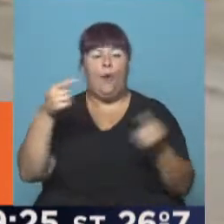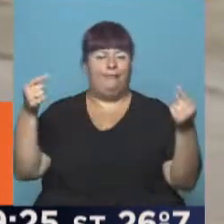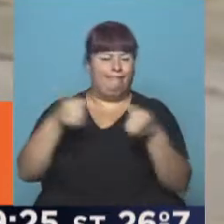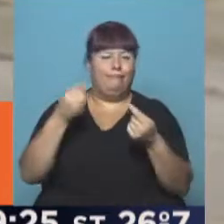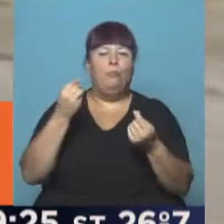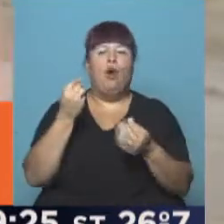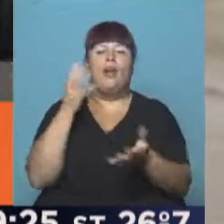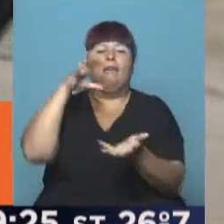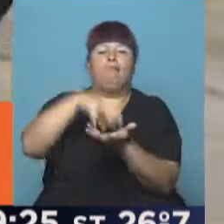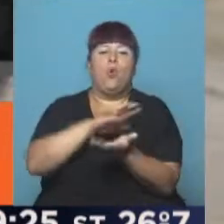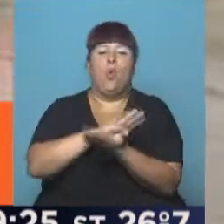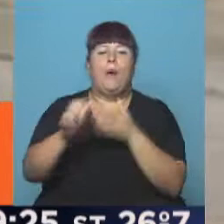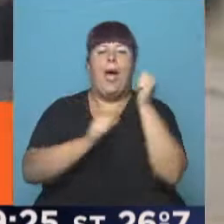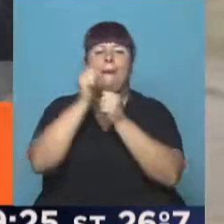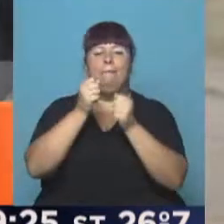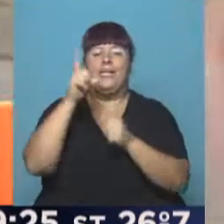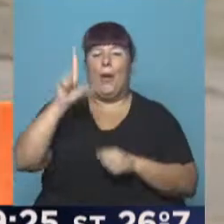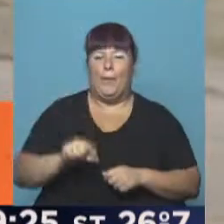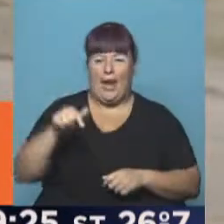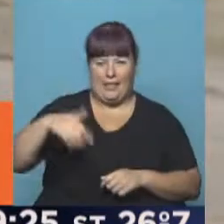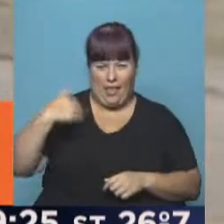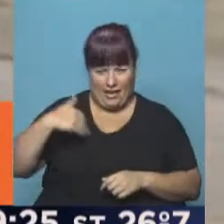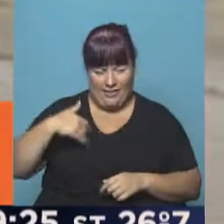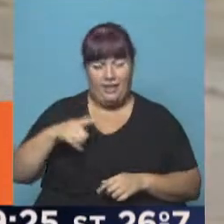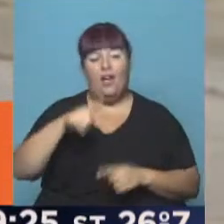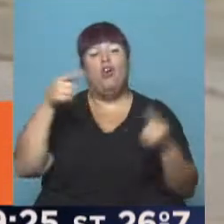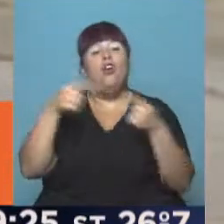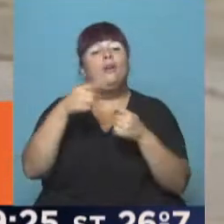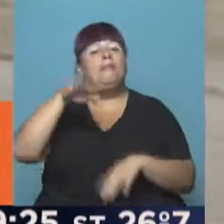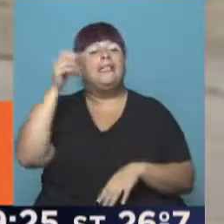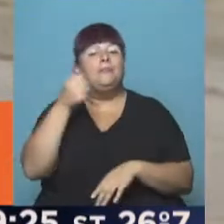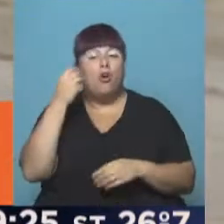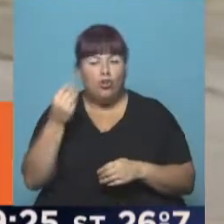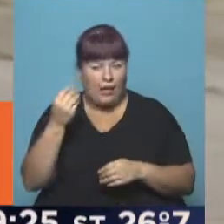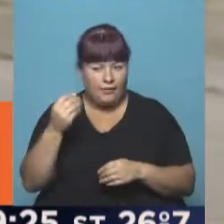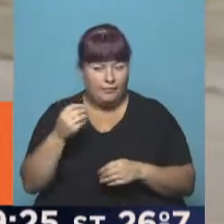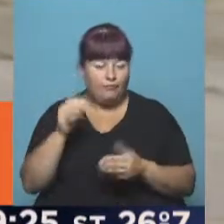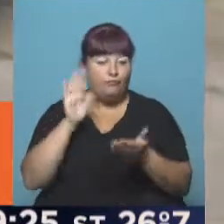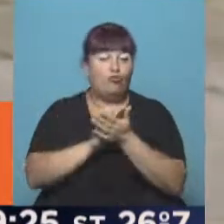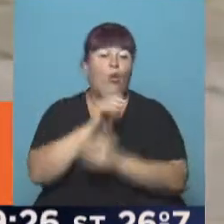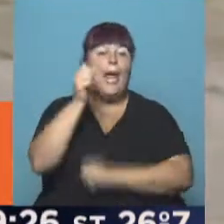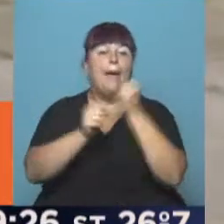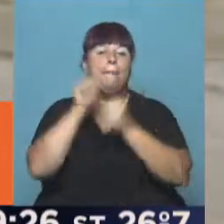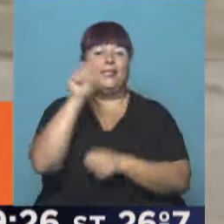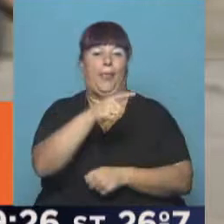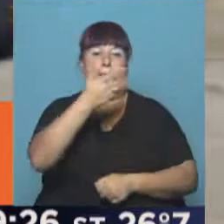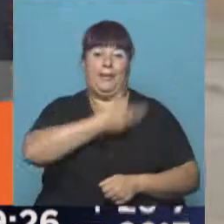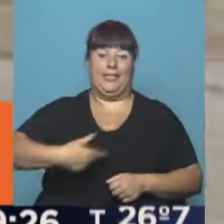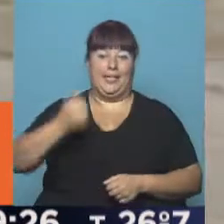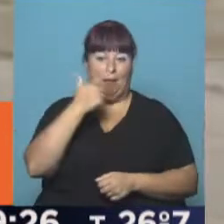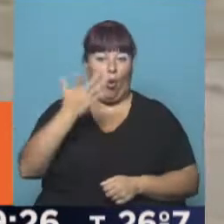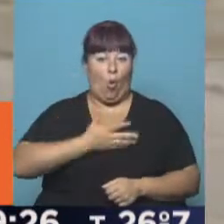por la instalación de las low cost en Argentina y su relación principalmente con las empresas del presidente Mauricio